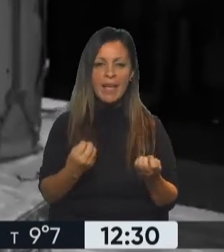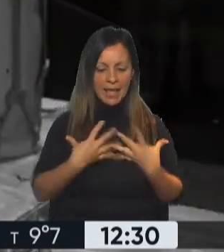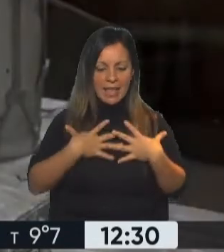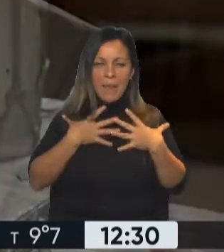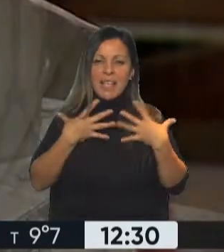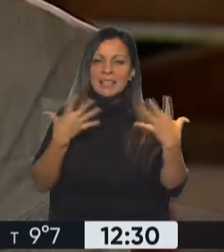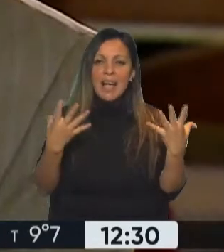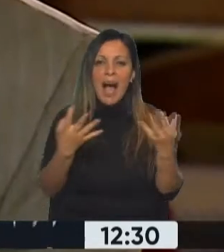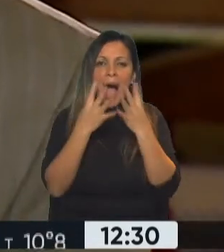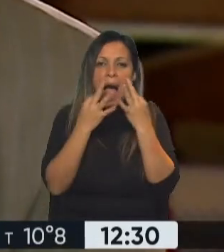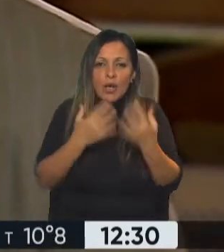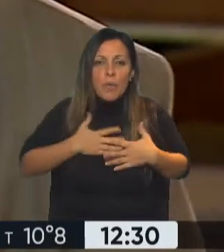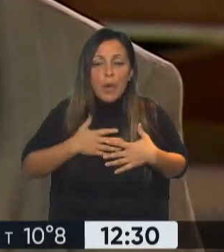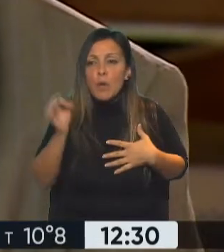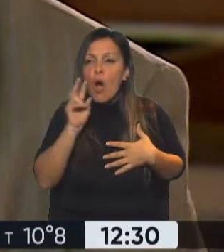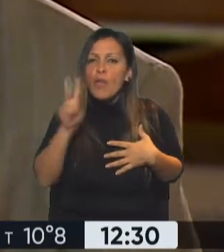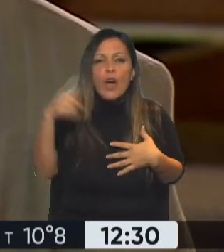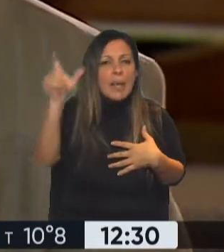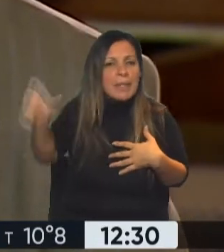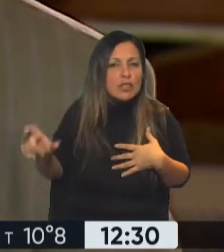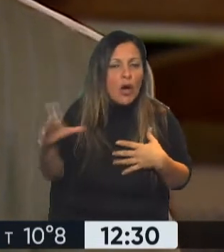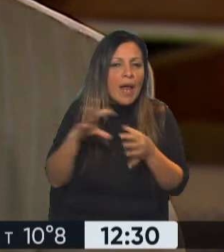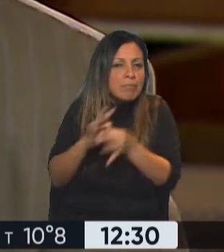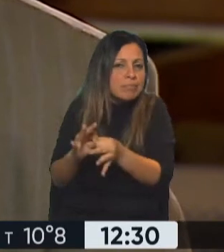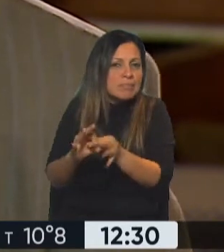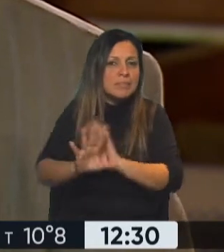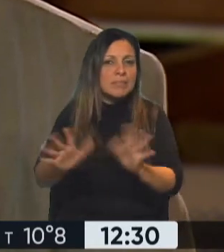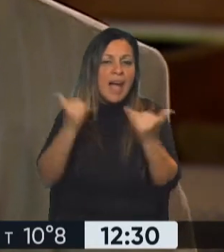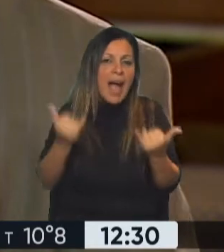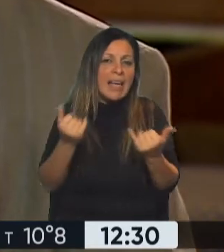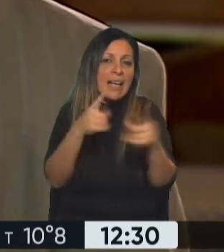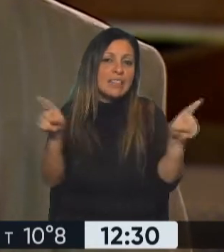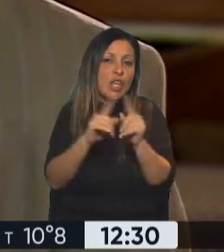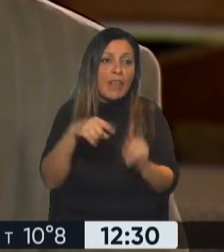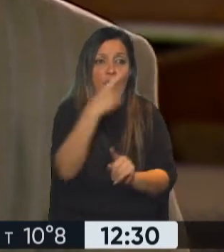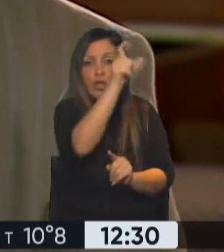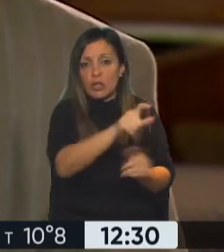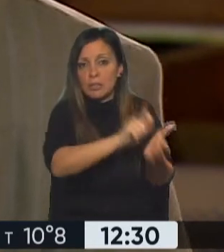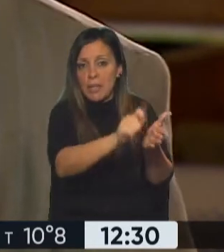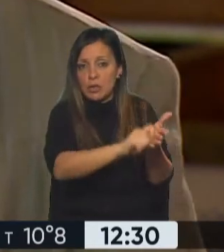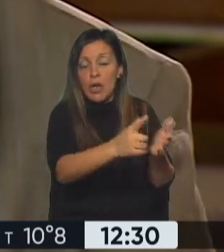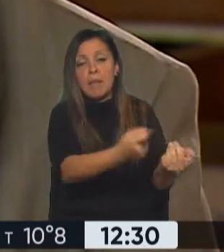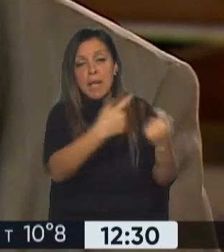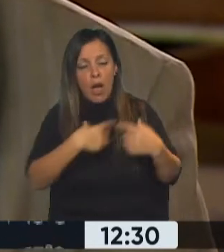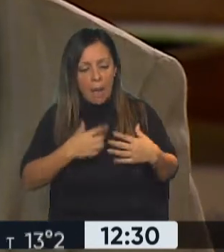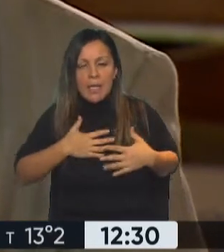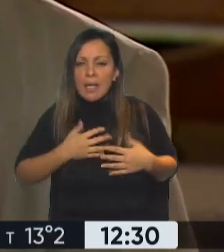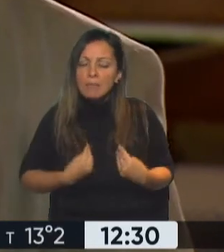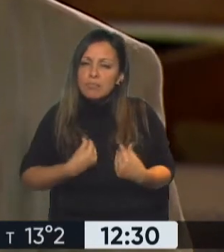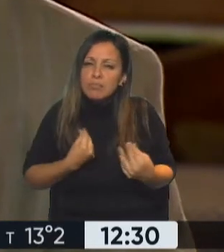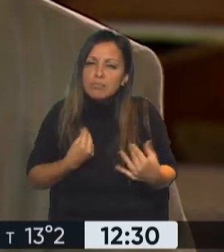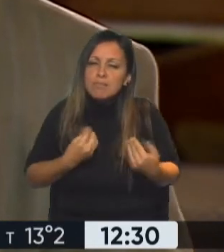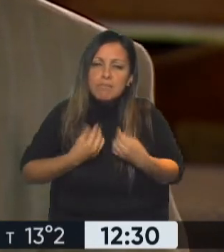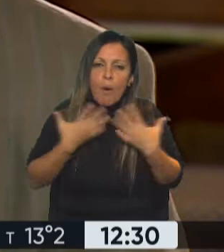algo tuyo o con algo ajeno, en este caso, viste, muchos temas de otros que, claro, me han atravesado y que por